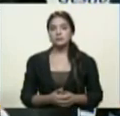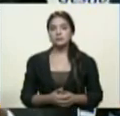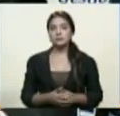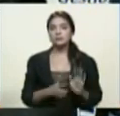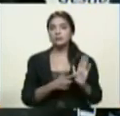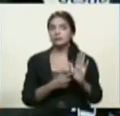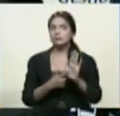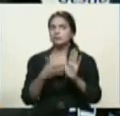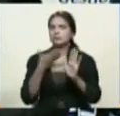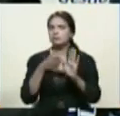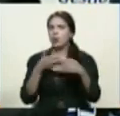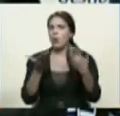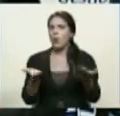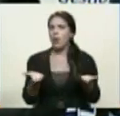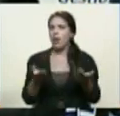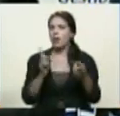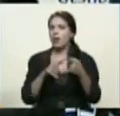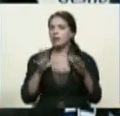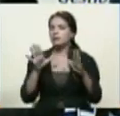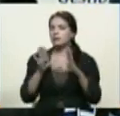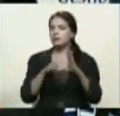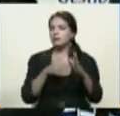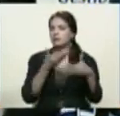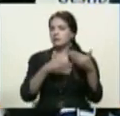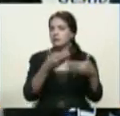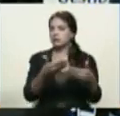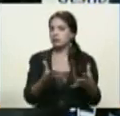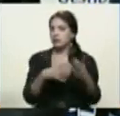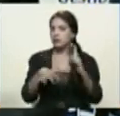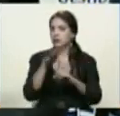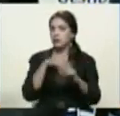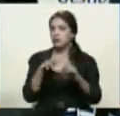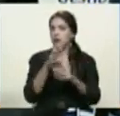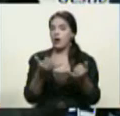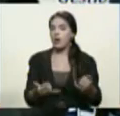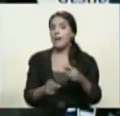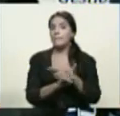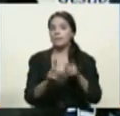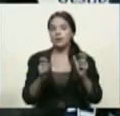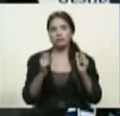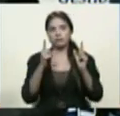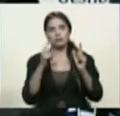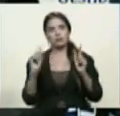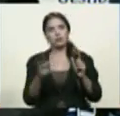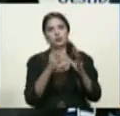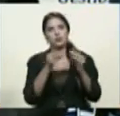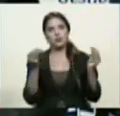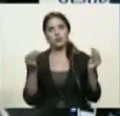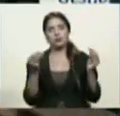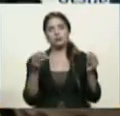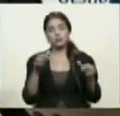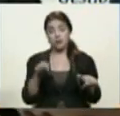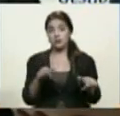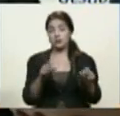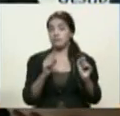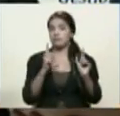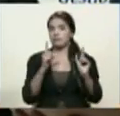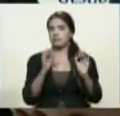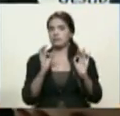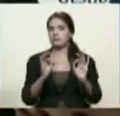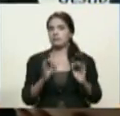cuál ha sido el entramado al respecto pero llama mucho la atención también aquí verdad